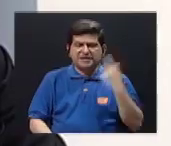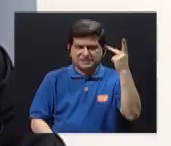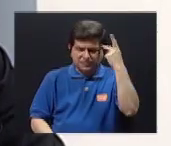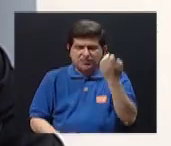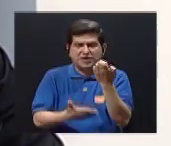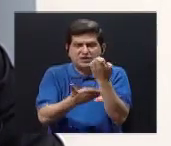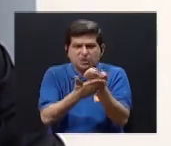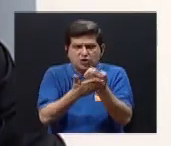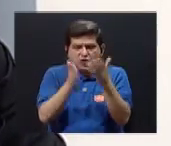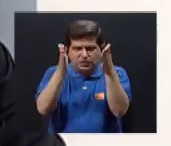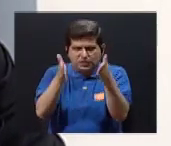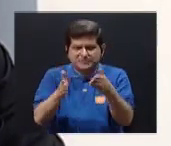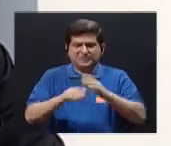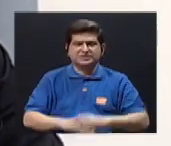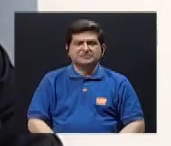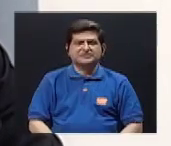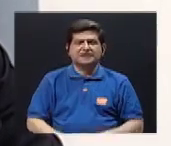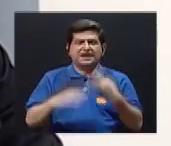el económico,